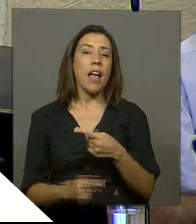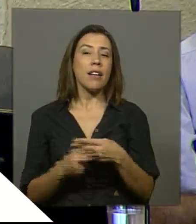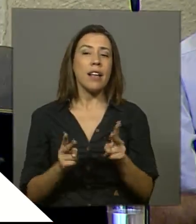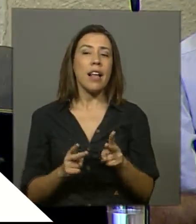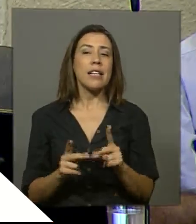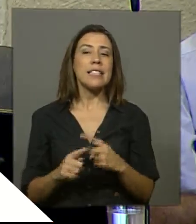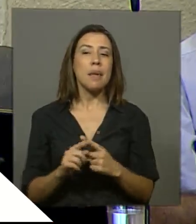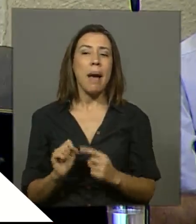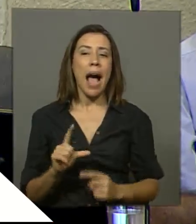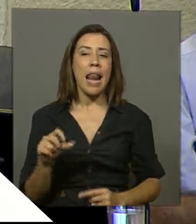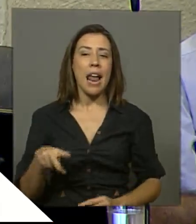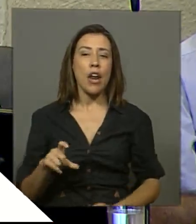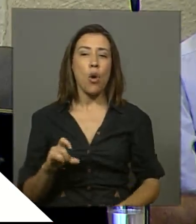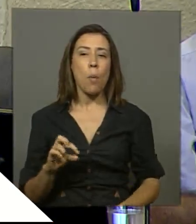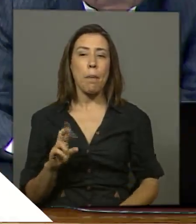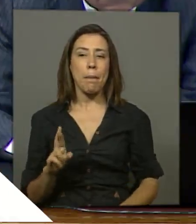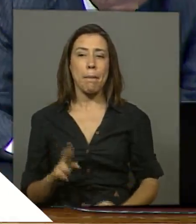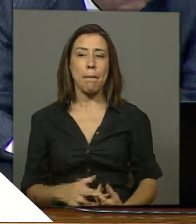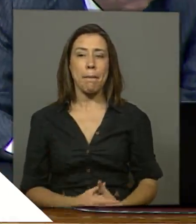Alan